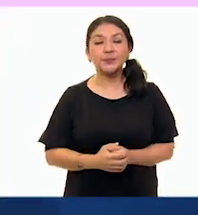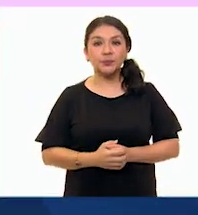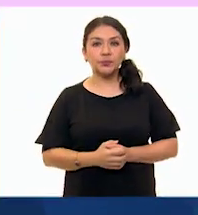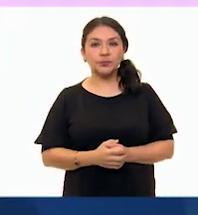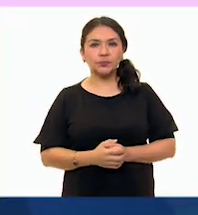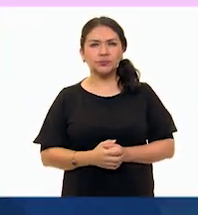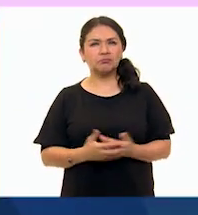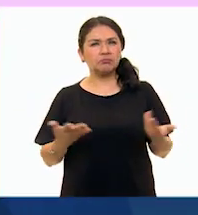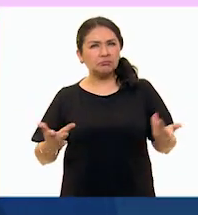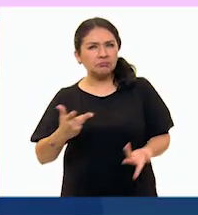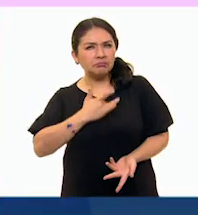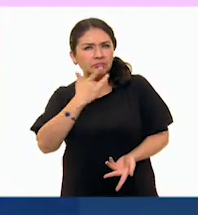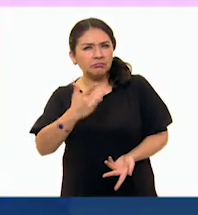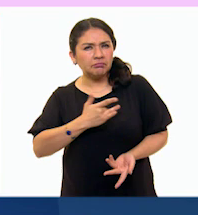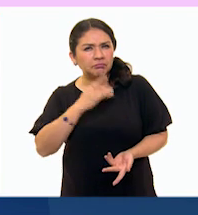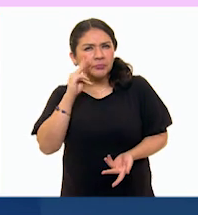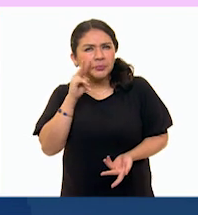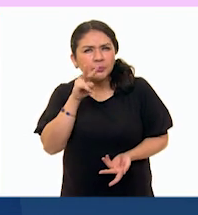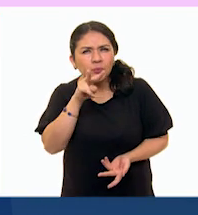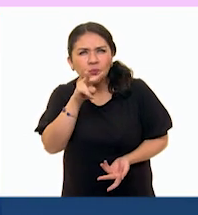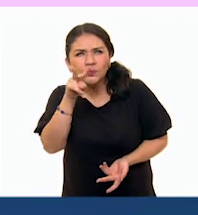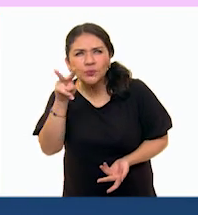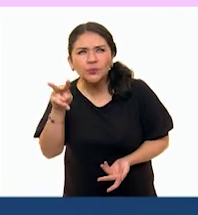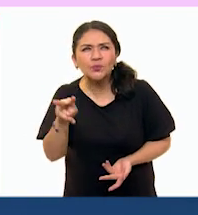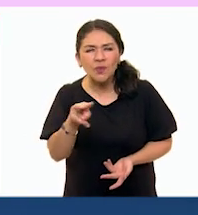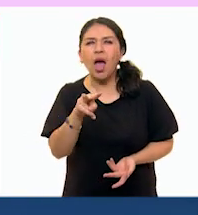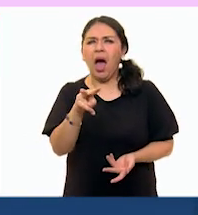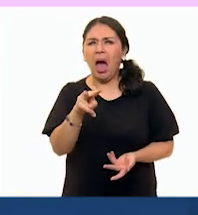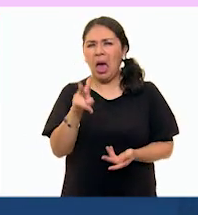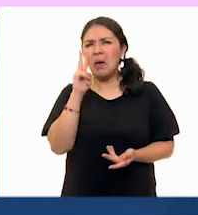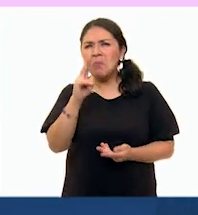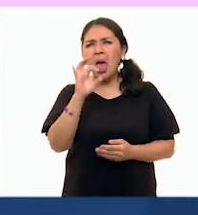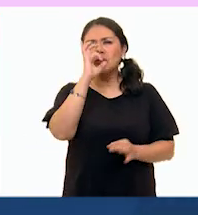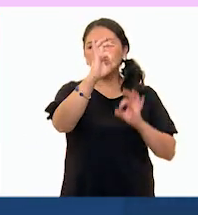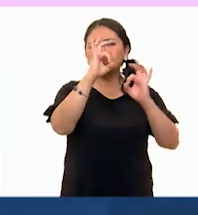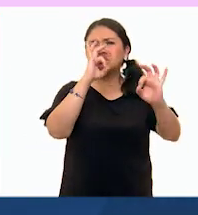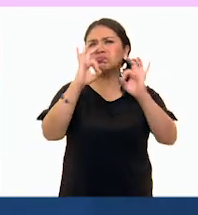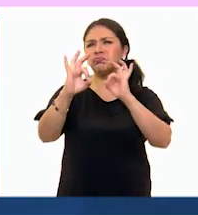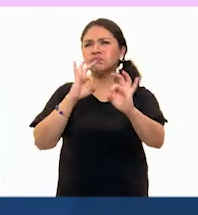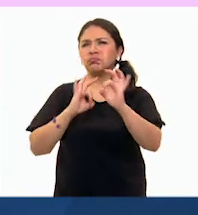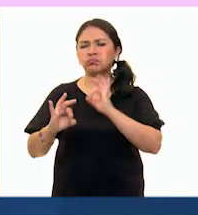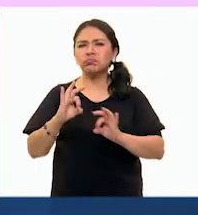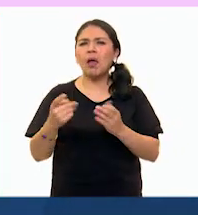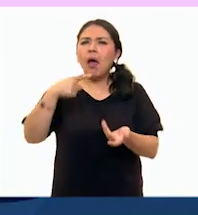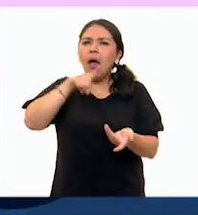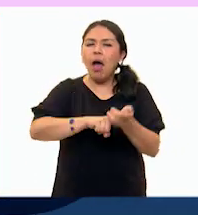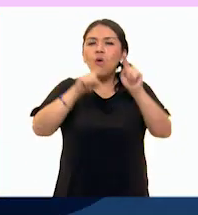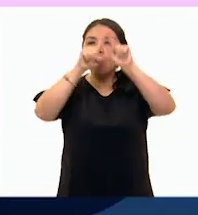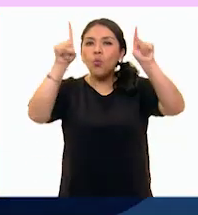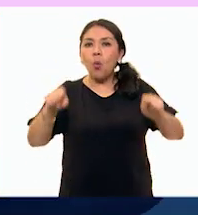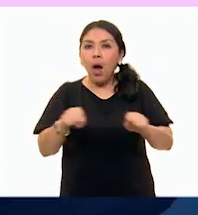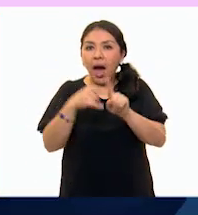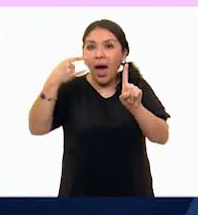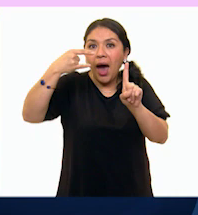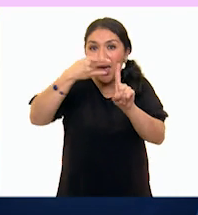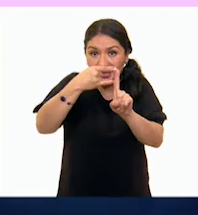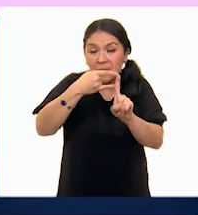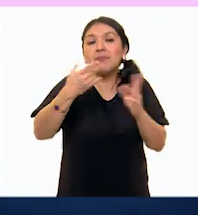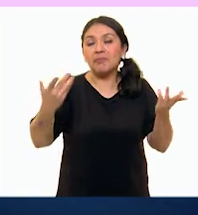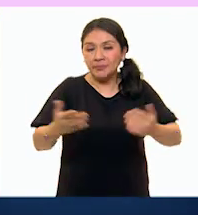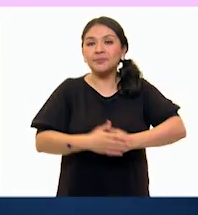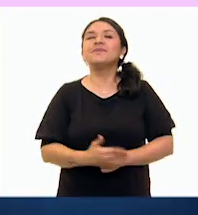A ver, yo veo muchos círculos pequeños que forman un cuadrado. Bien.